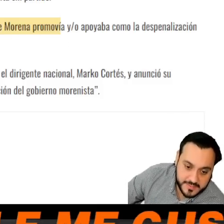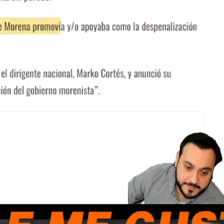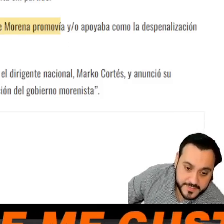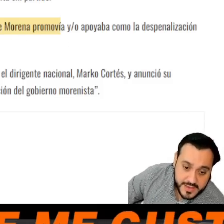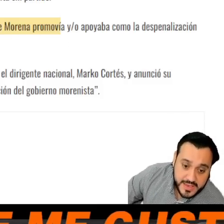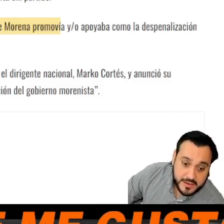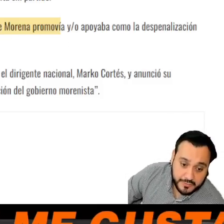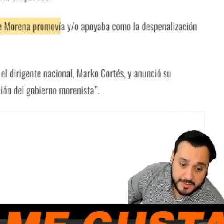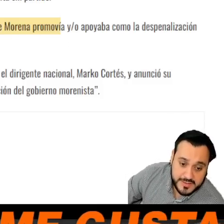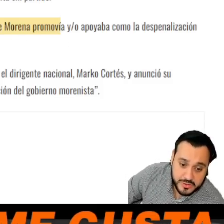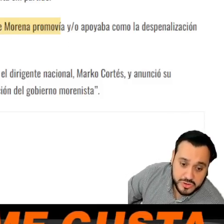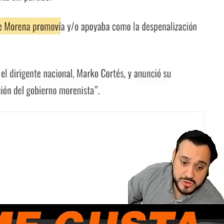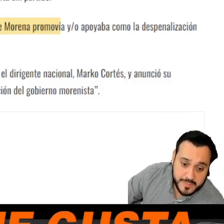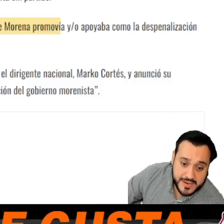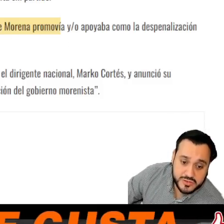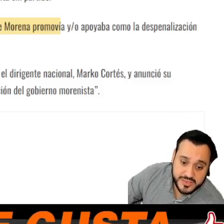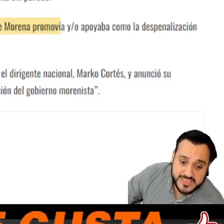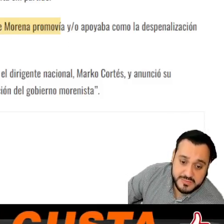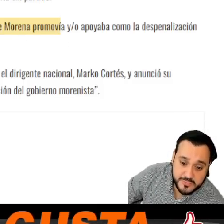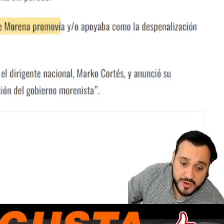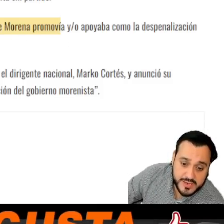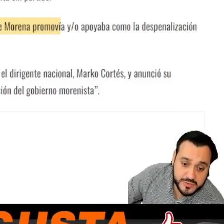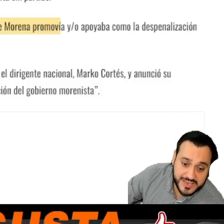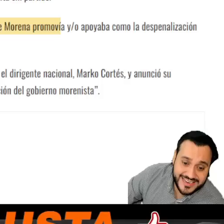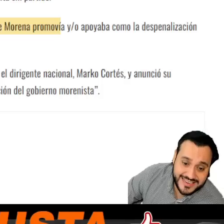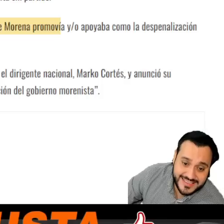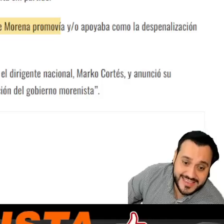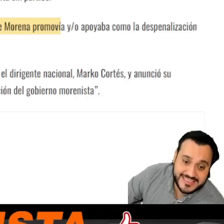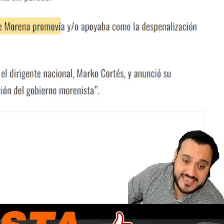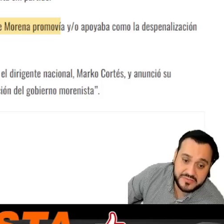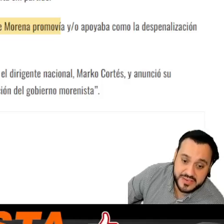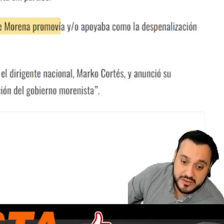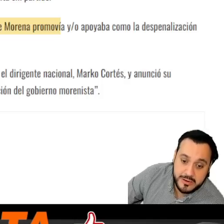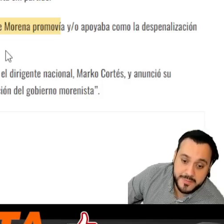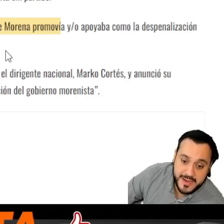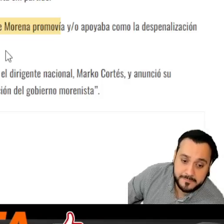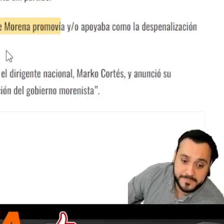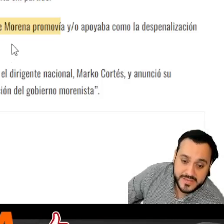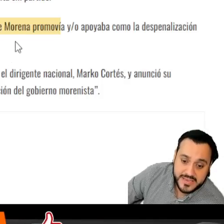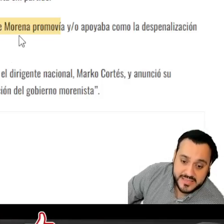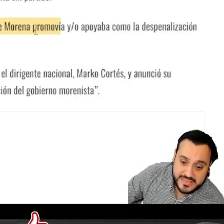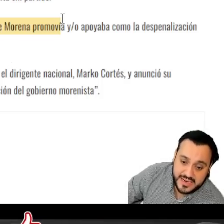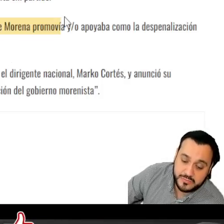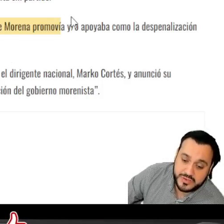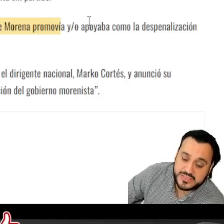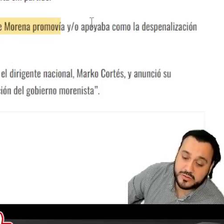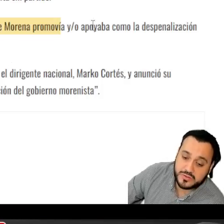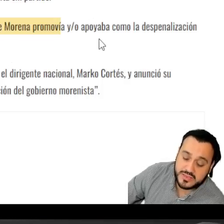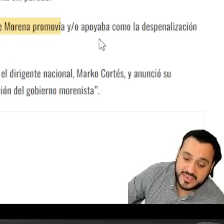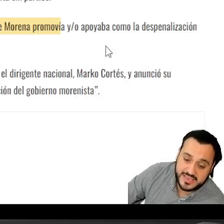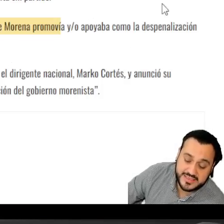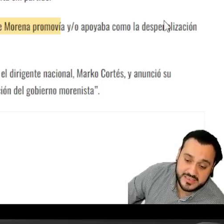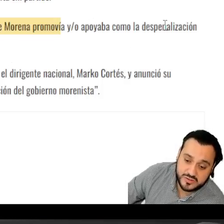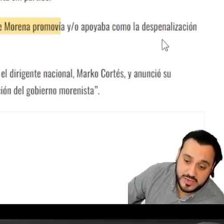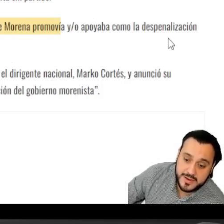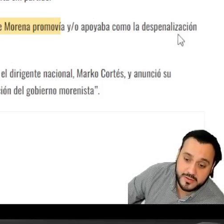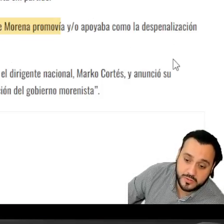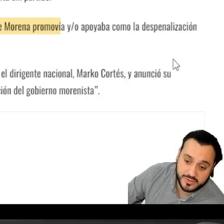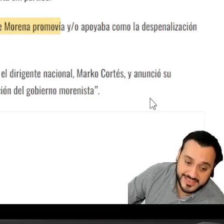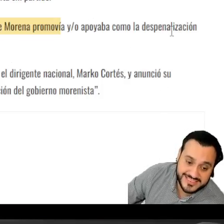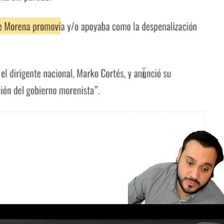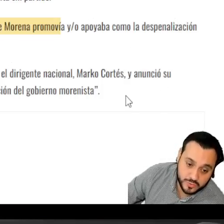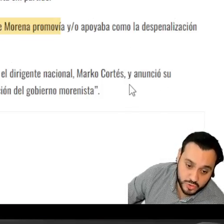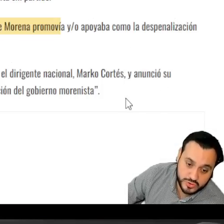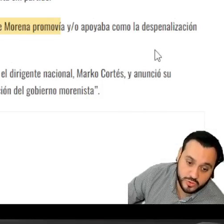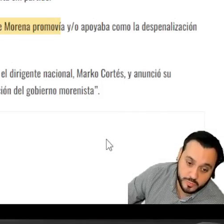marihuana o el 28 de marzo de ese mismo año que el límite y es se afilió al pan tras reunirse con el dirigente nacional marco